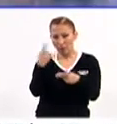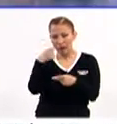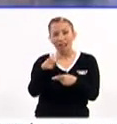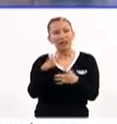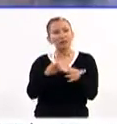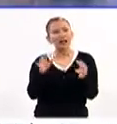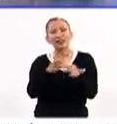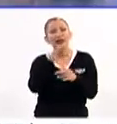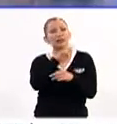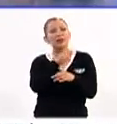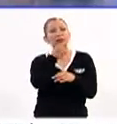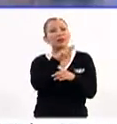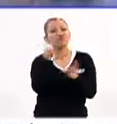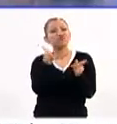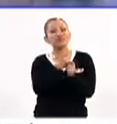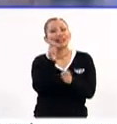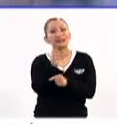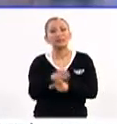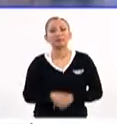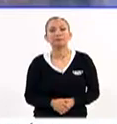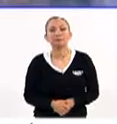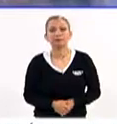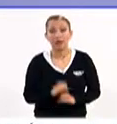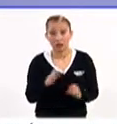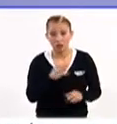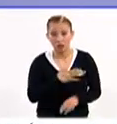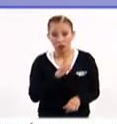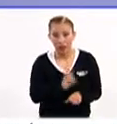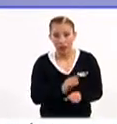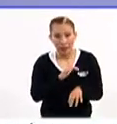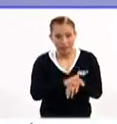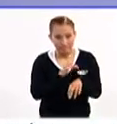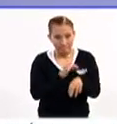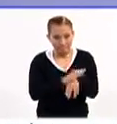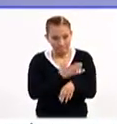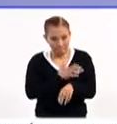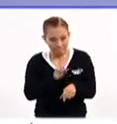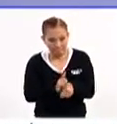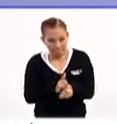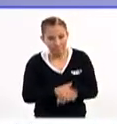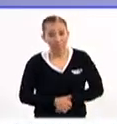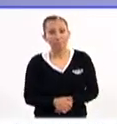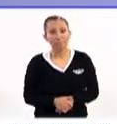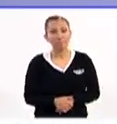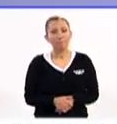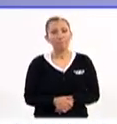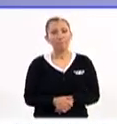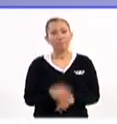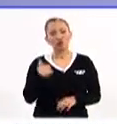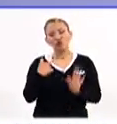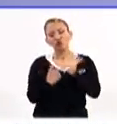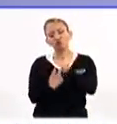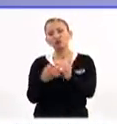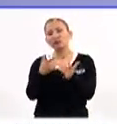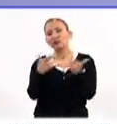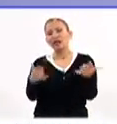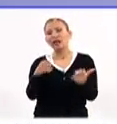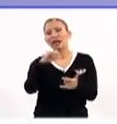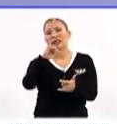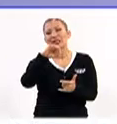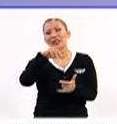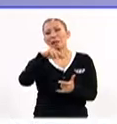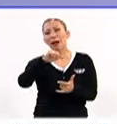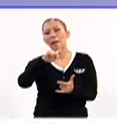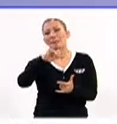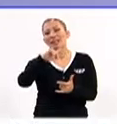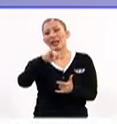Carla, cuéntanos rápidamente, brevemente, de qué se trata. Así es, Ana Cris, muy buenos días, amigos, muy buenos días. Les traigo la historia de Irma Pineda,